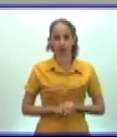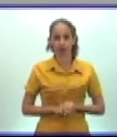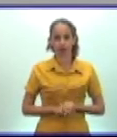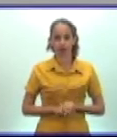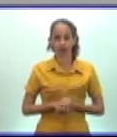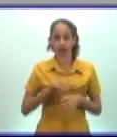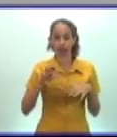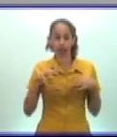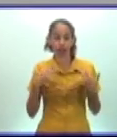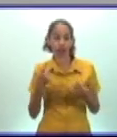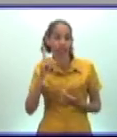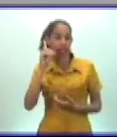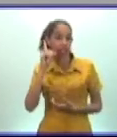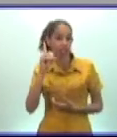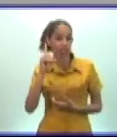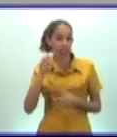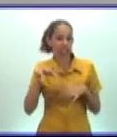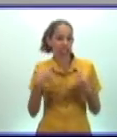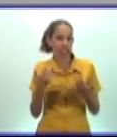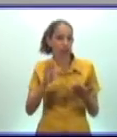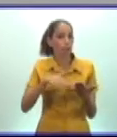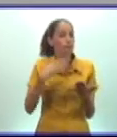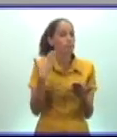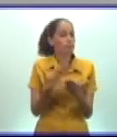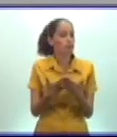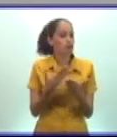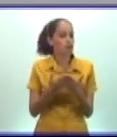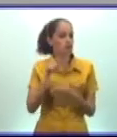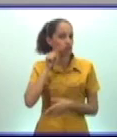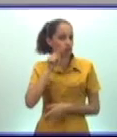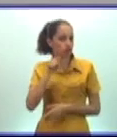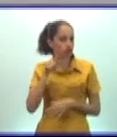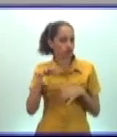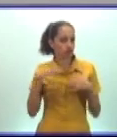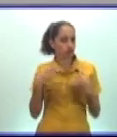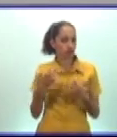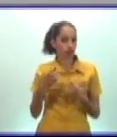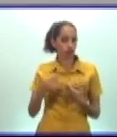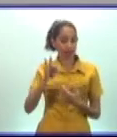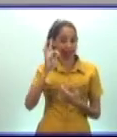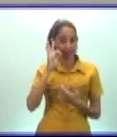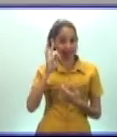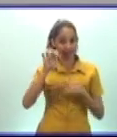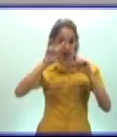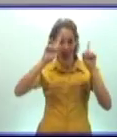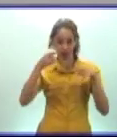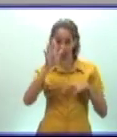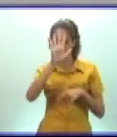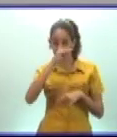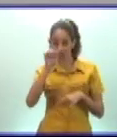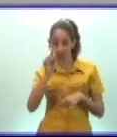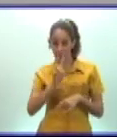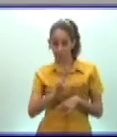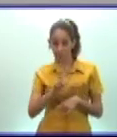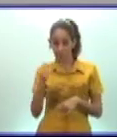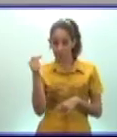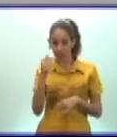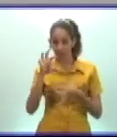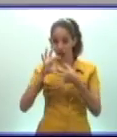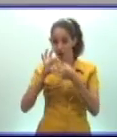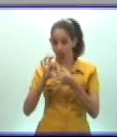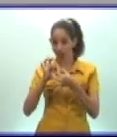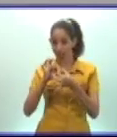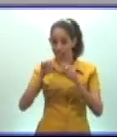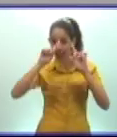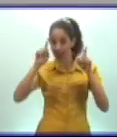D dice que prueba que f en 5 medios menos g en 10